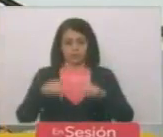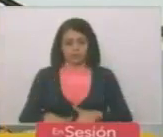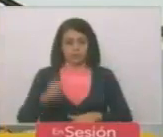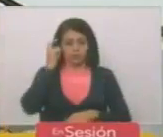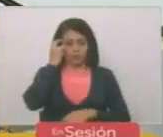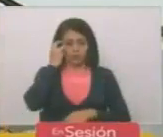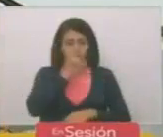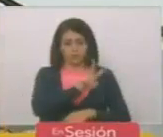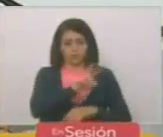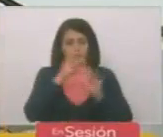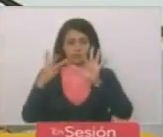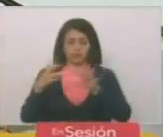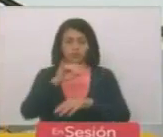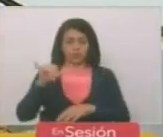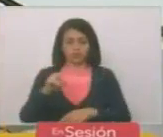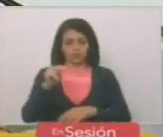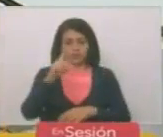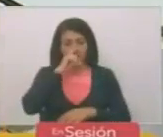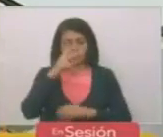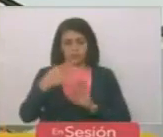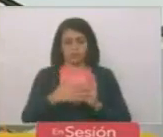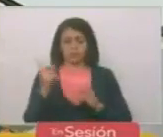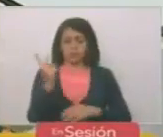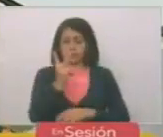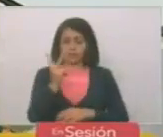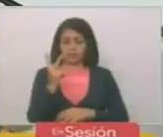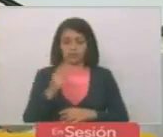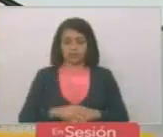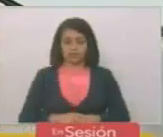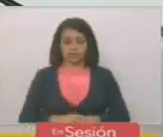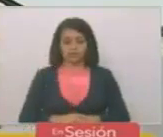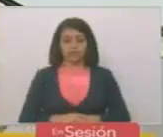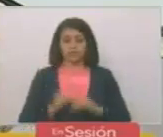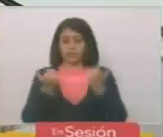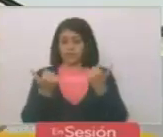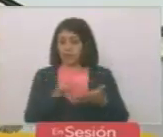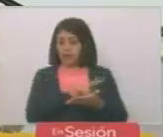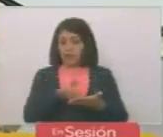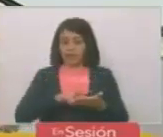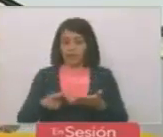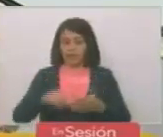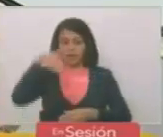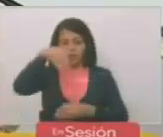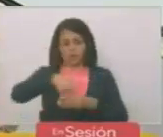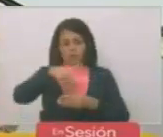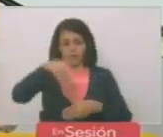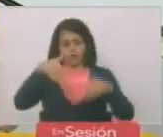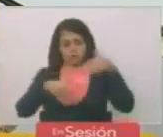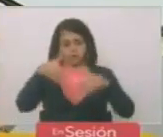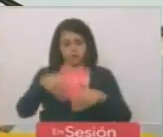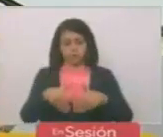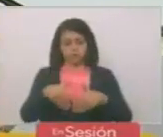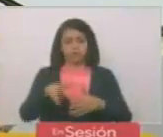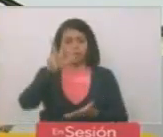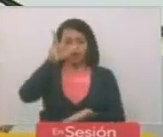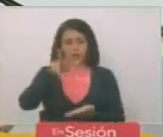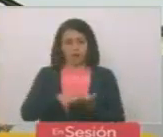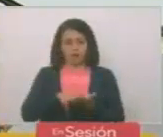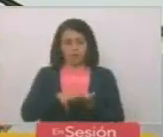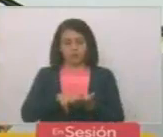día 28 de junio de 2022, la cual, una vez leída y sometida a votación, resultó